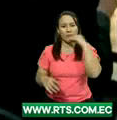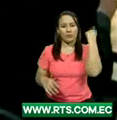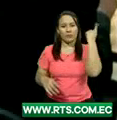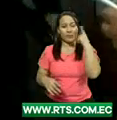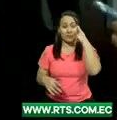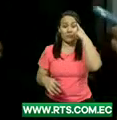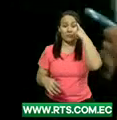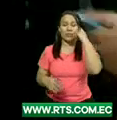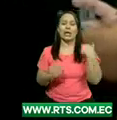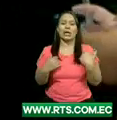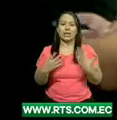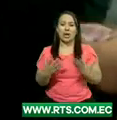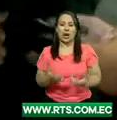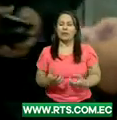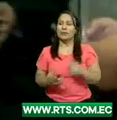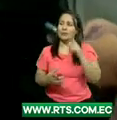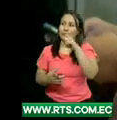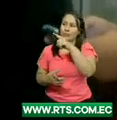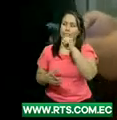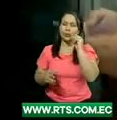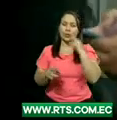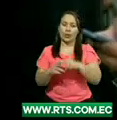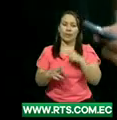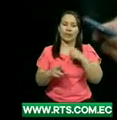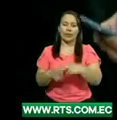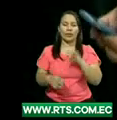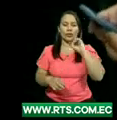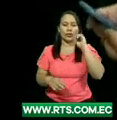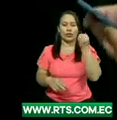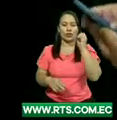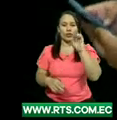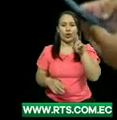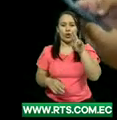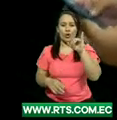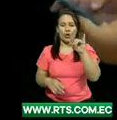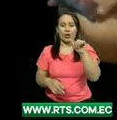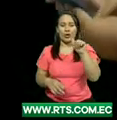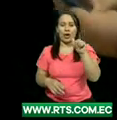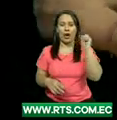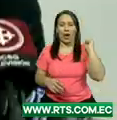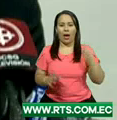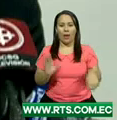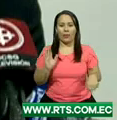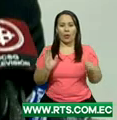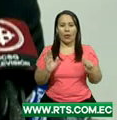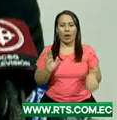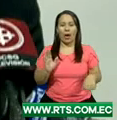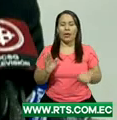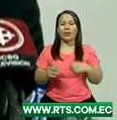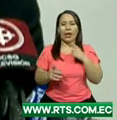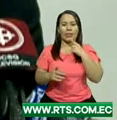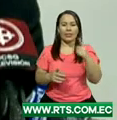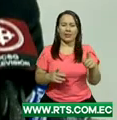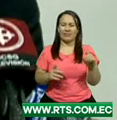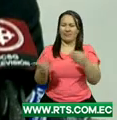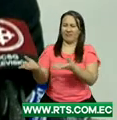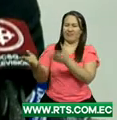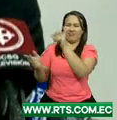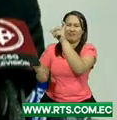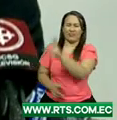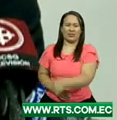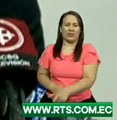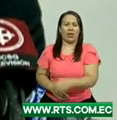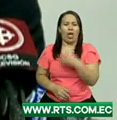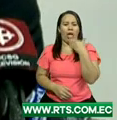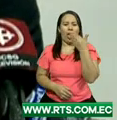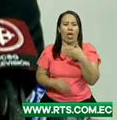correa harrison soria abogado de glass fue el primero en reaccionar darle valor a este testimonio que por